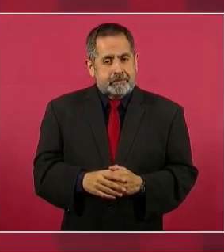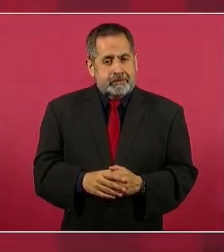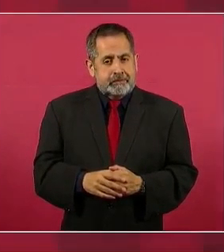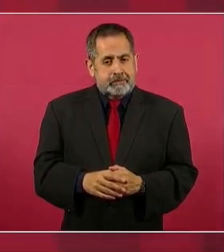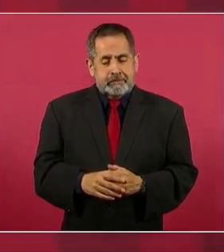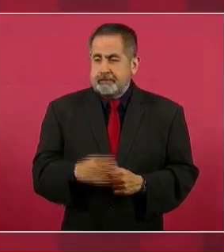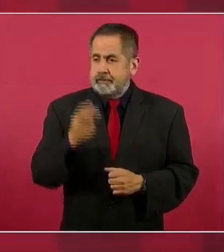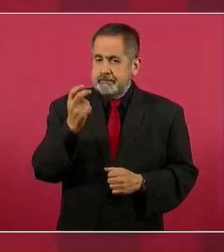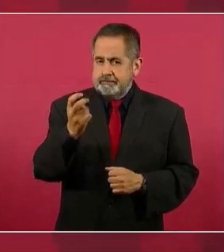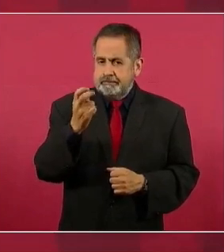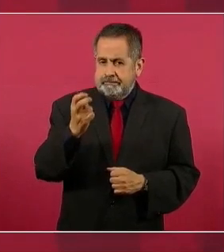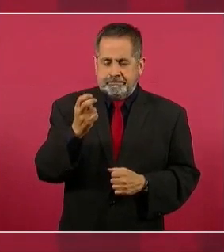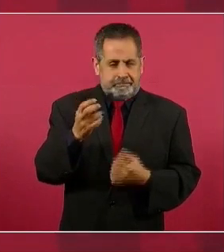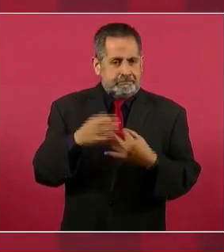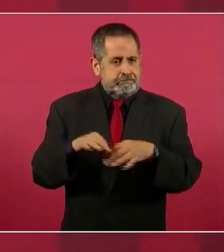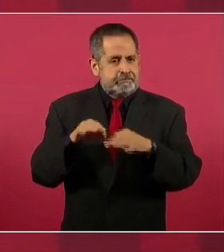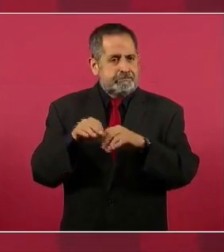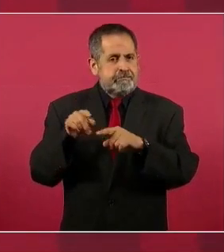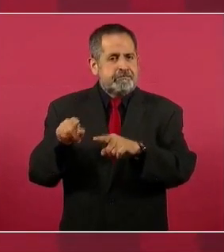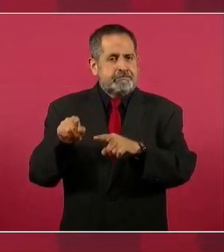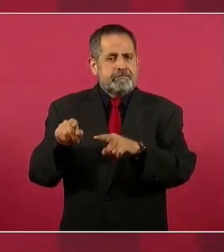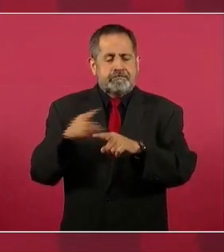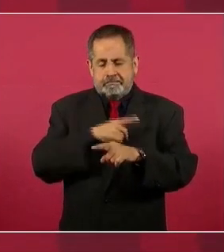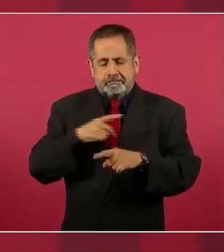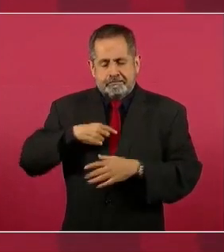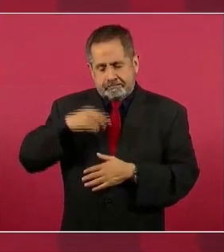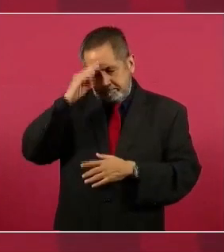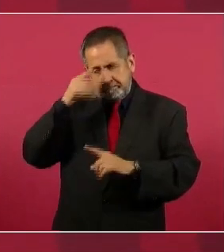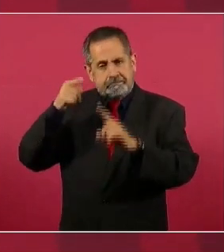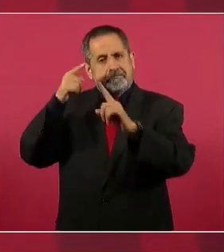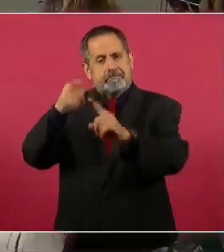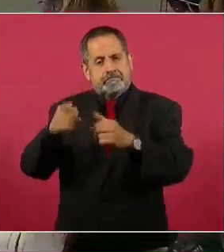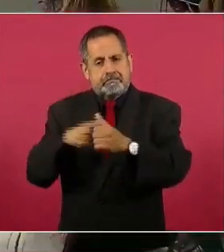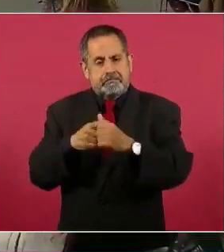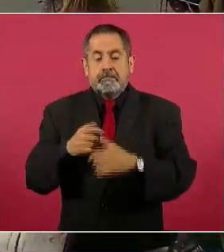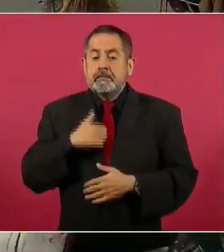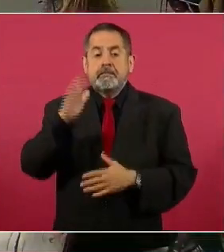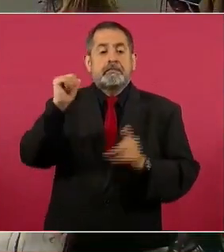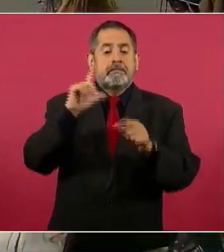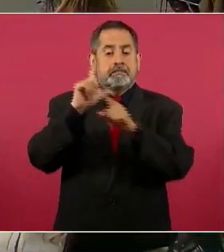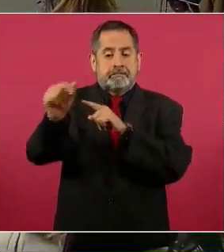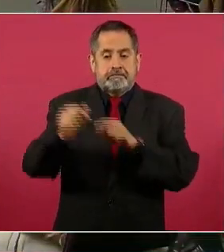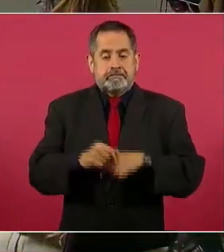Y eso es lo que debemos de buscar. Ya me voy porque